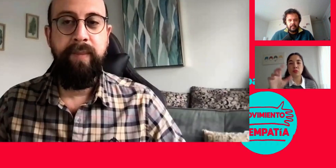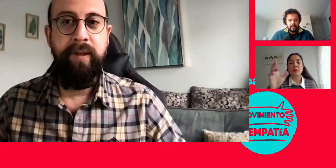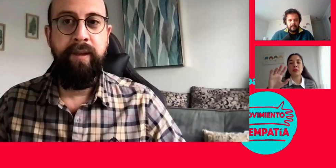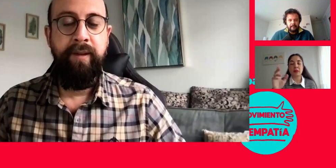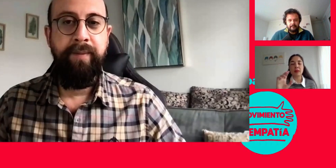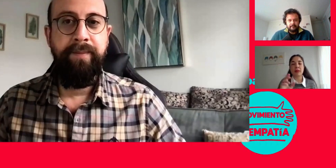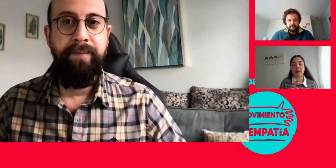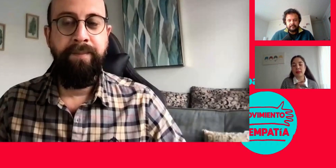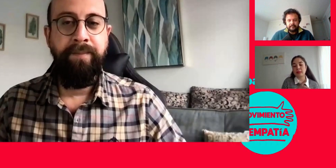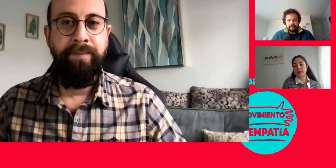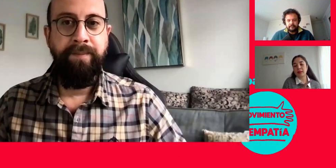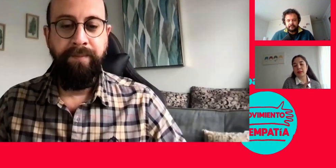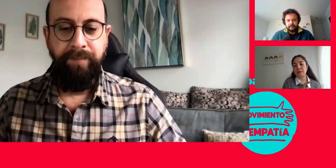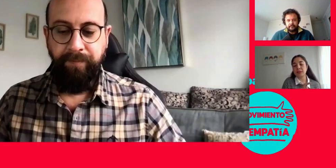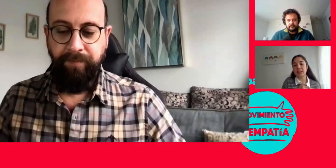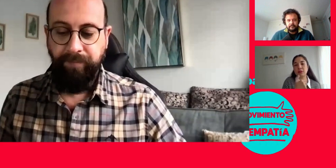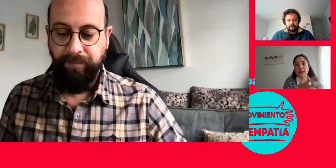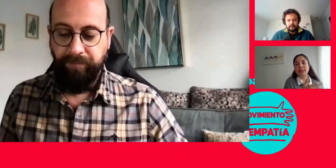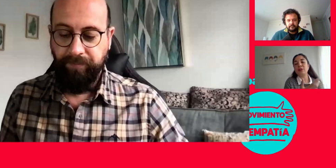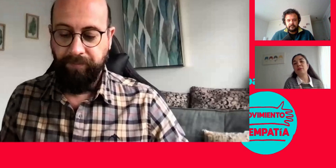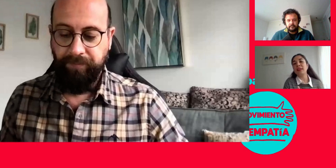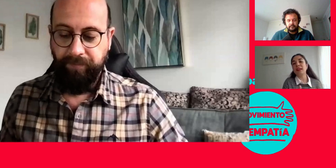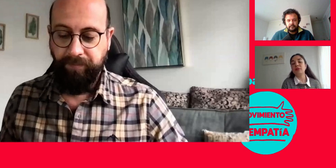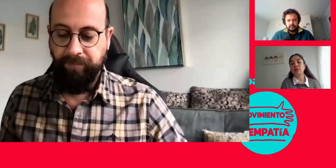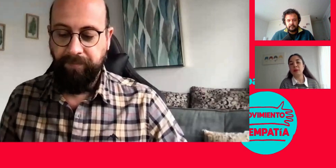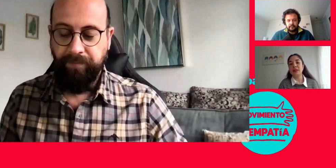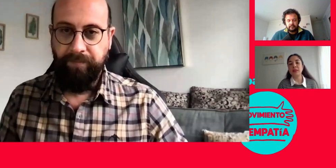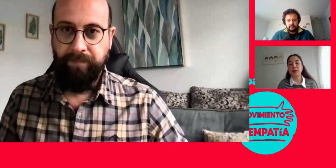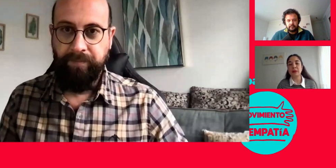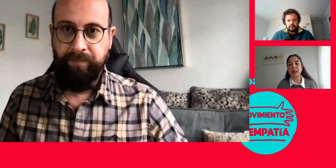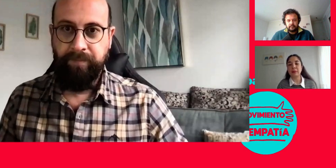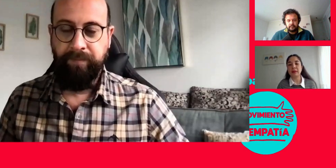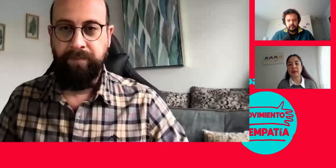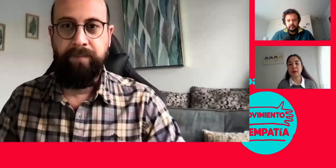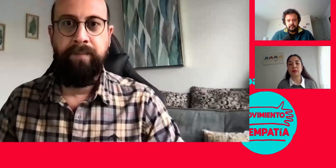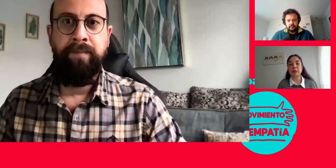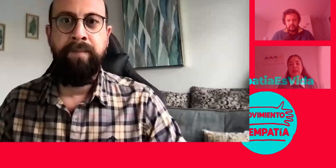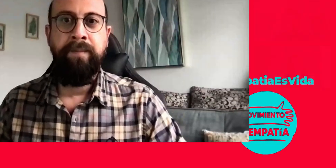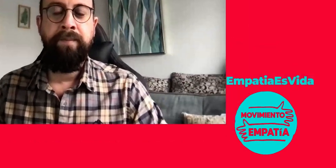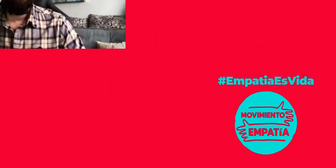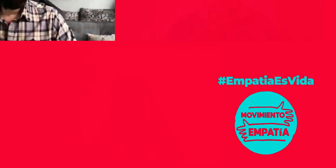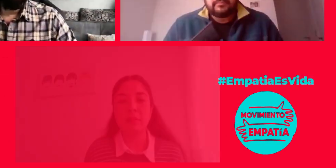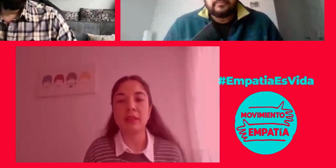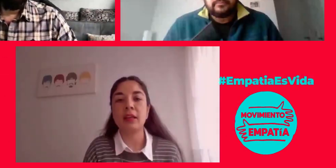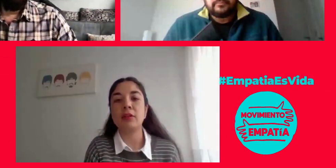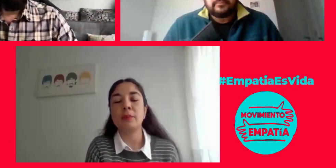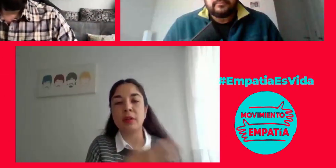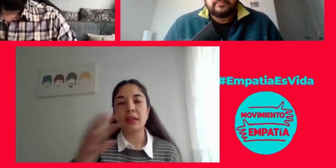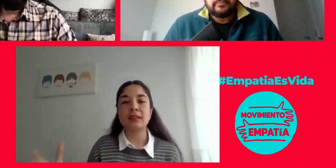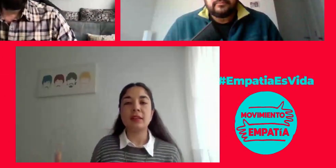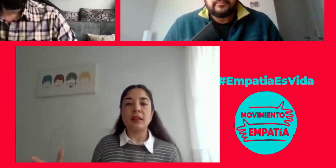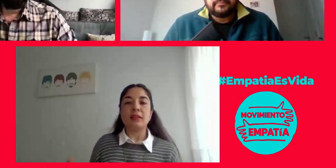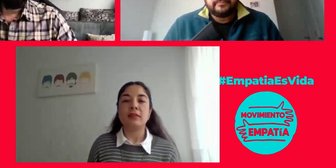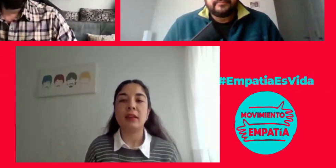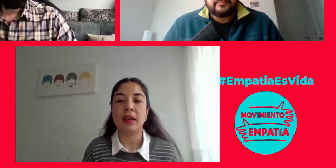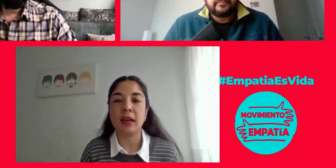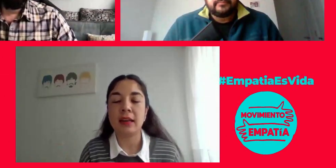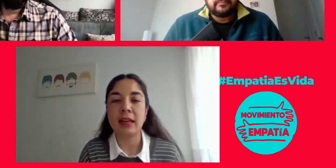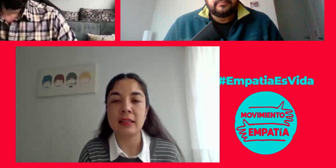Perfecto. De hecho, en su momento también se solicitaron más datos al principio también de la pandemia, justamente para que los investigadores pudieran